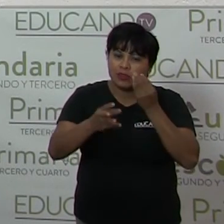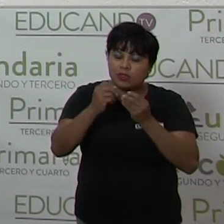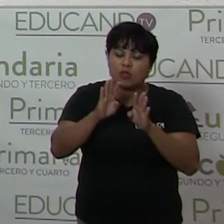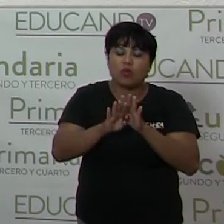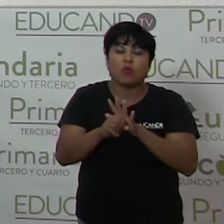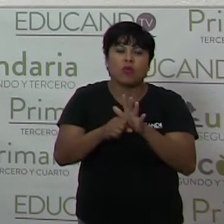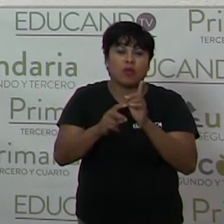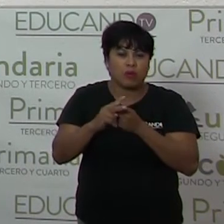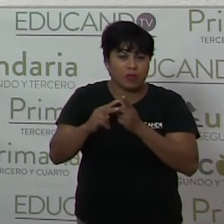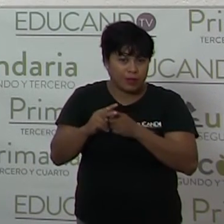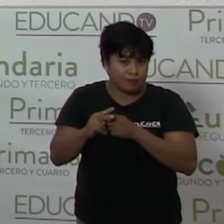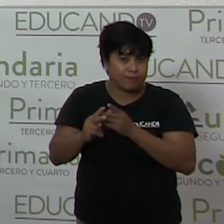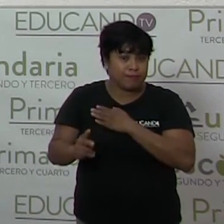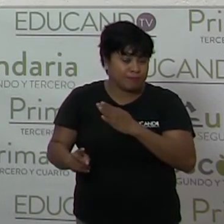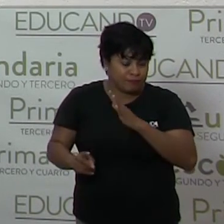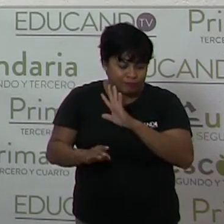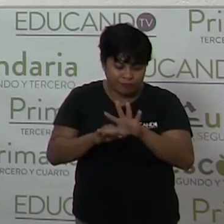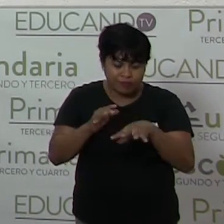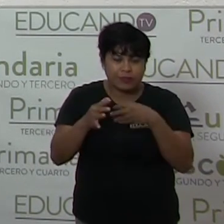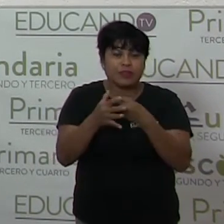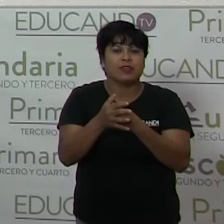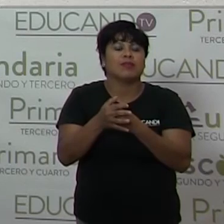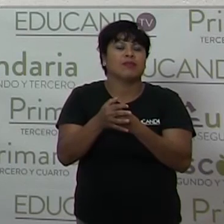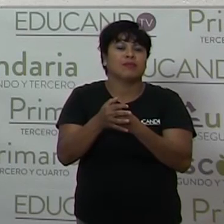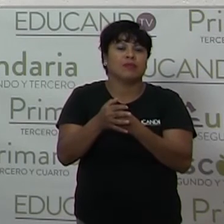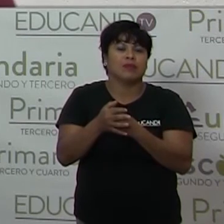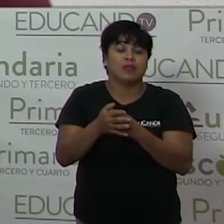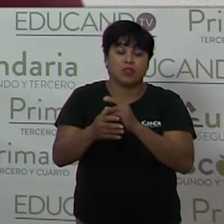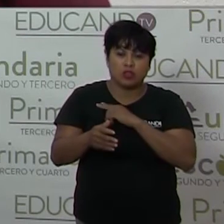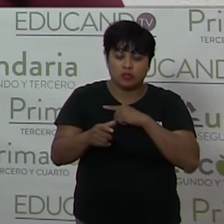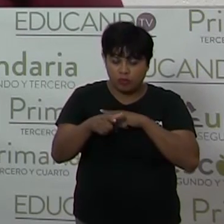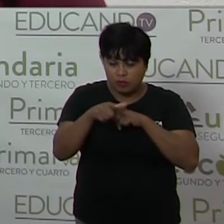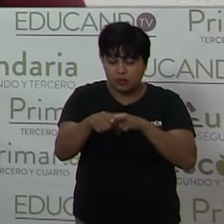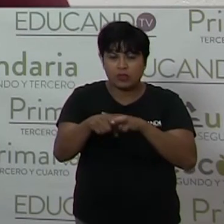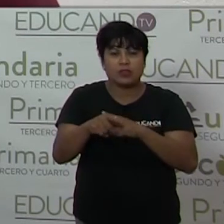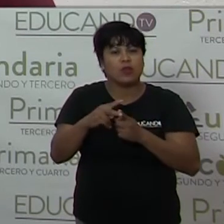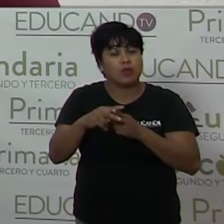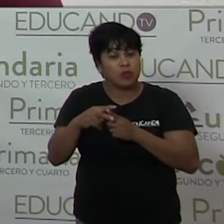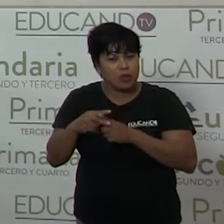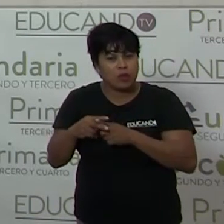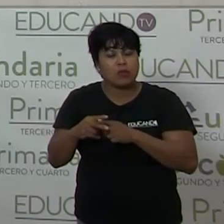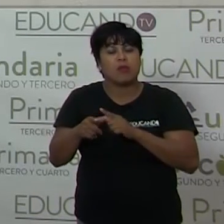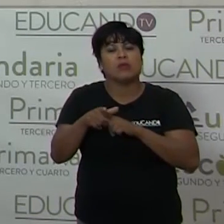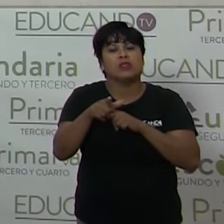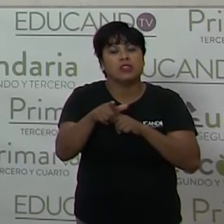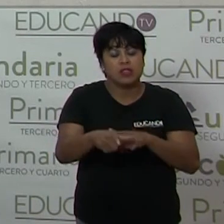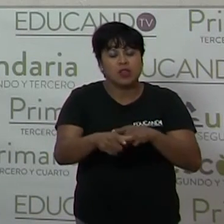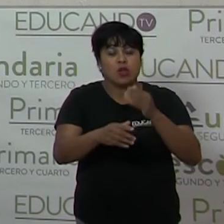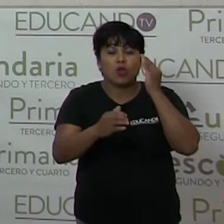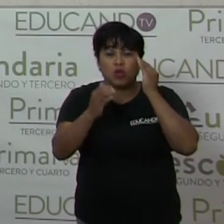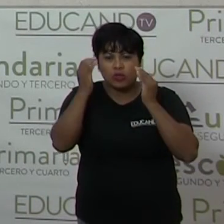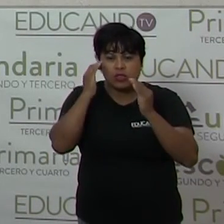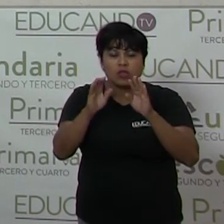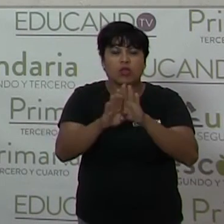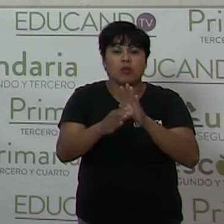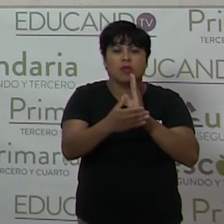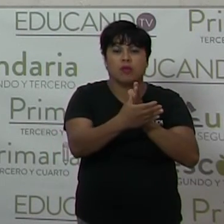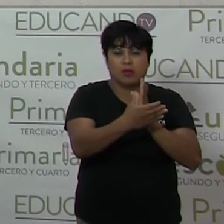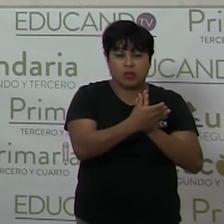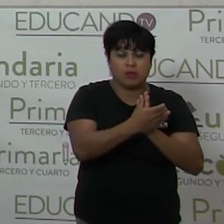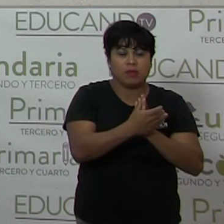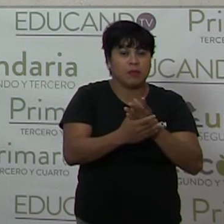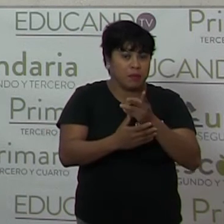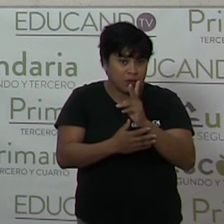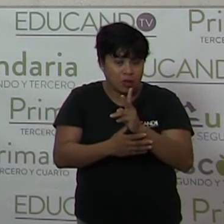contar pues bueno por mi parte este día esto lo vamos a seguir contando vamos a seguir conociendo de la biblioteca